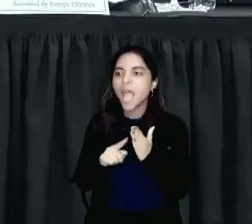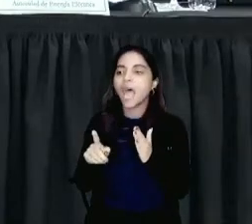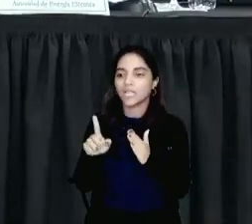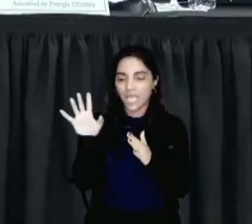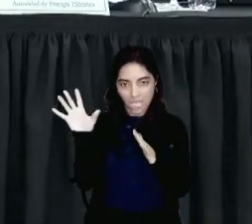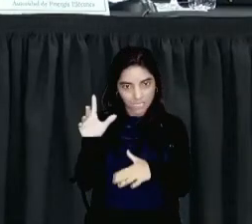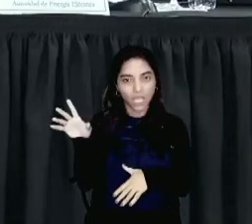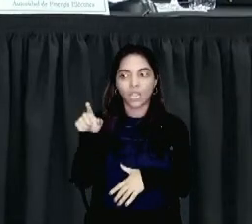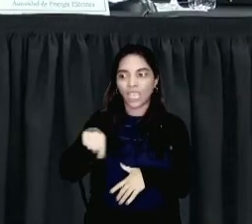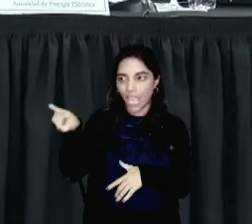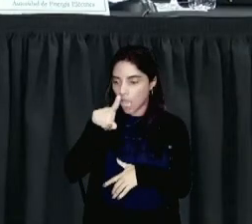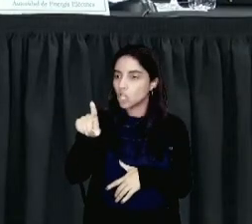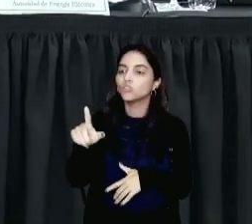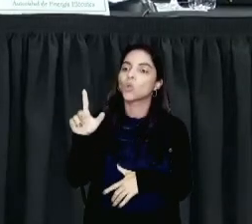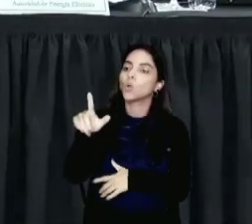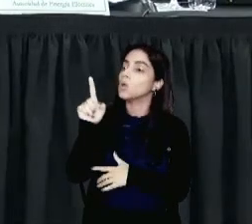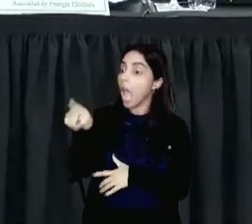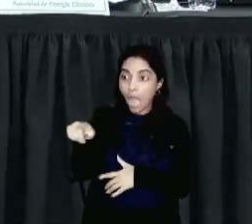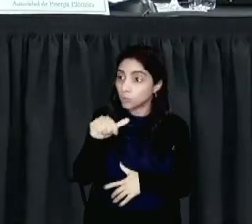al extremo de